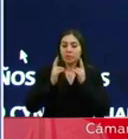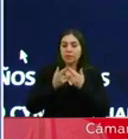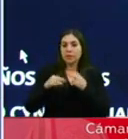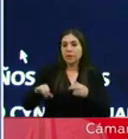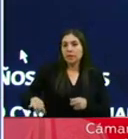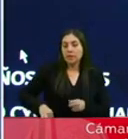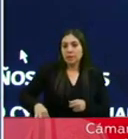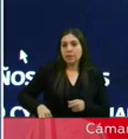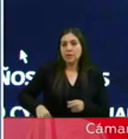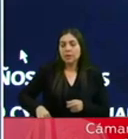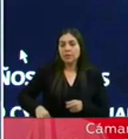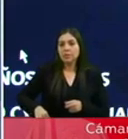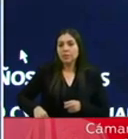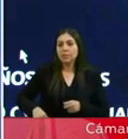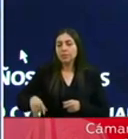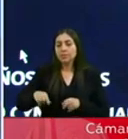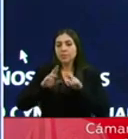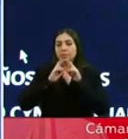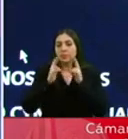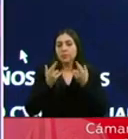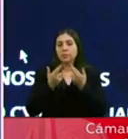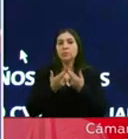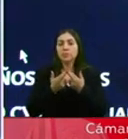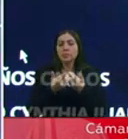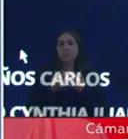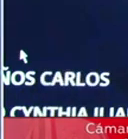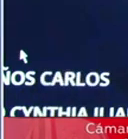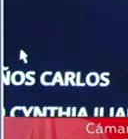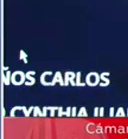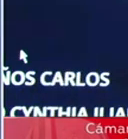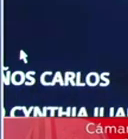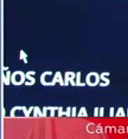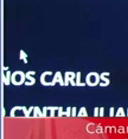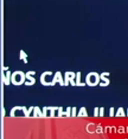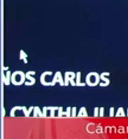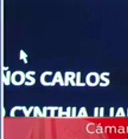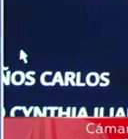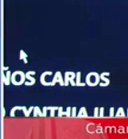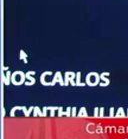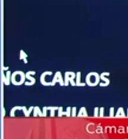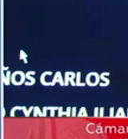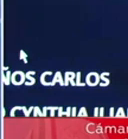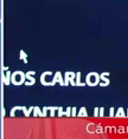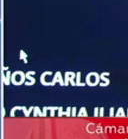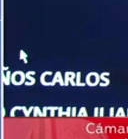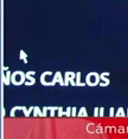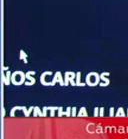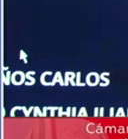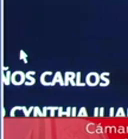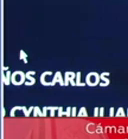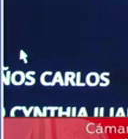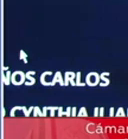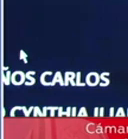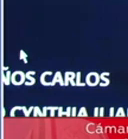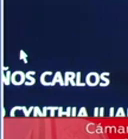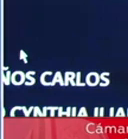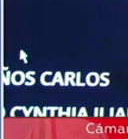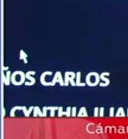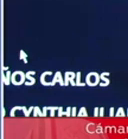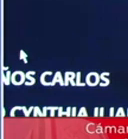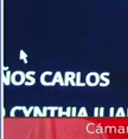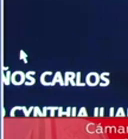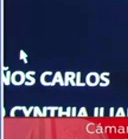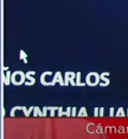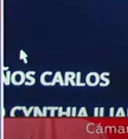bien demostraste en la nota y han demostrado las organizaciones de la sociedad civil también vimos sus silencios por ejemplo